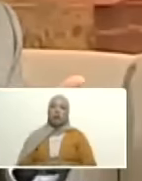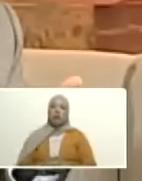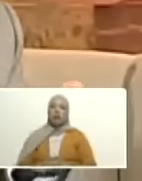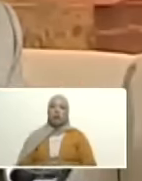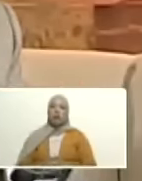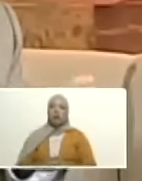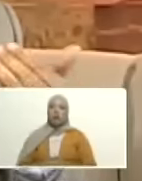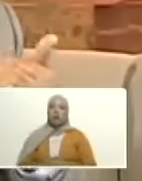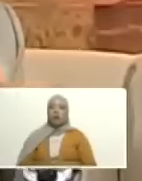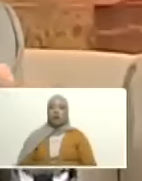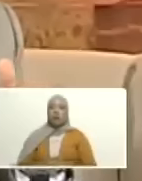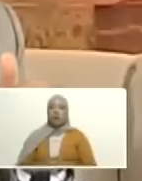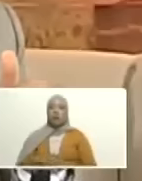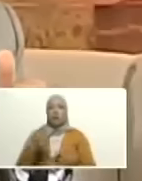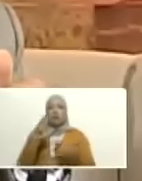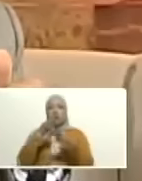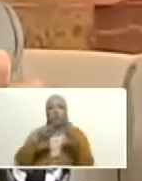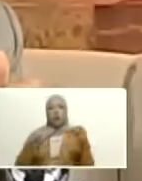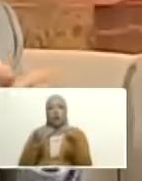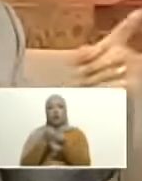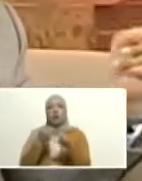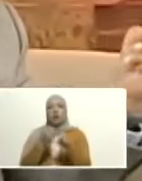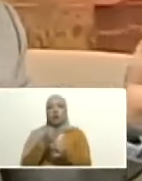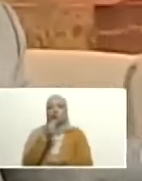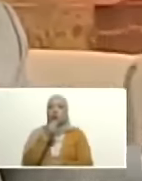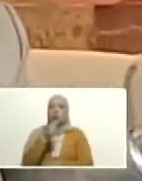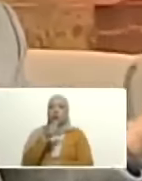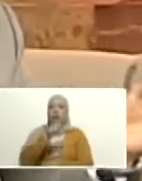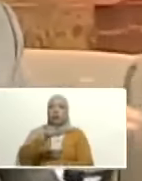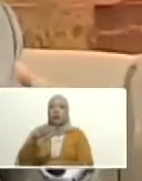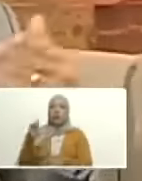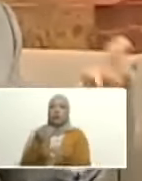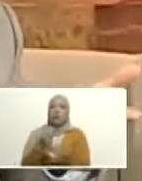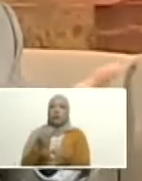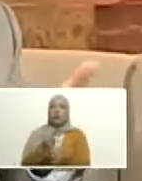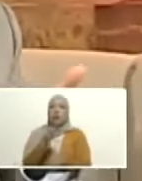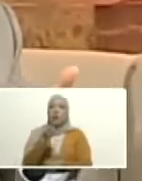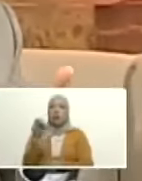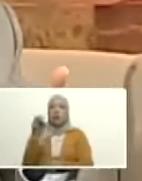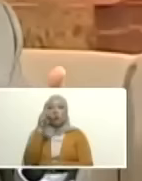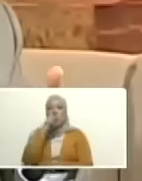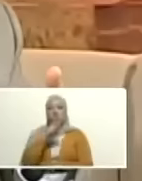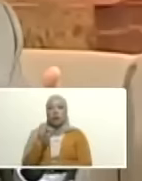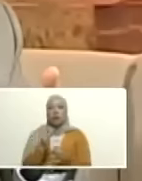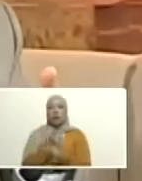por firmarlo, no, es un compromiso, como asumimos hace 20 años el compromiso,